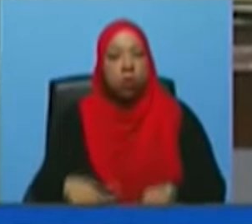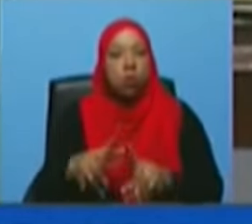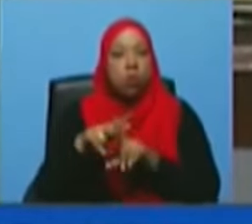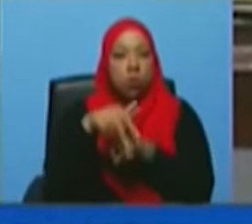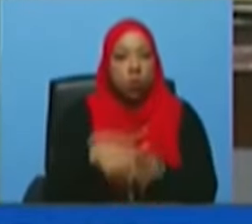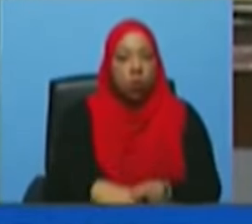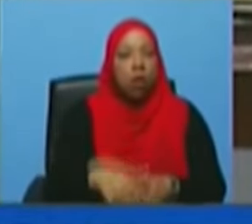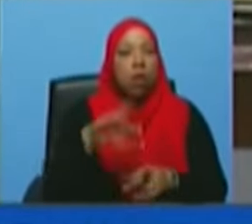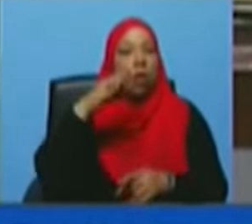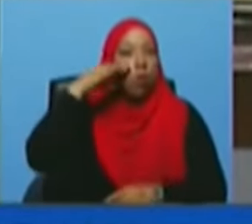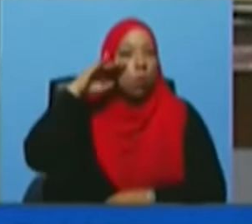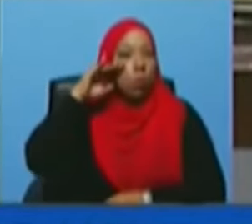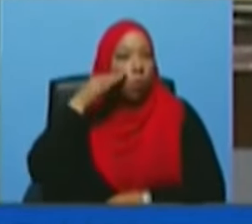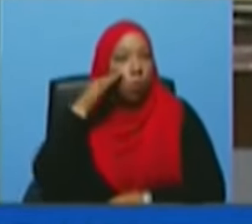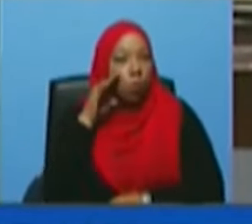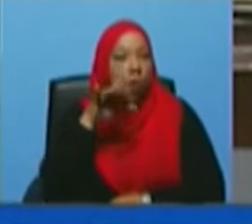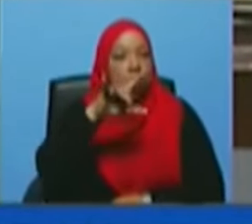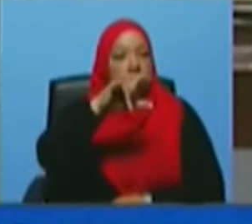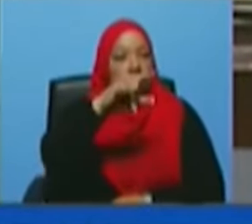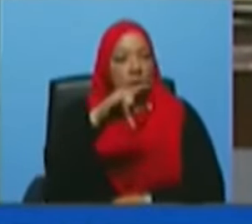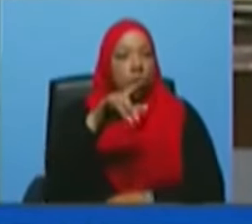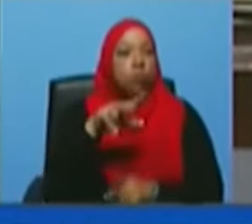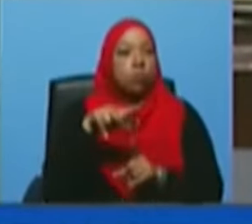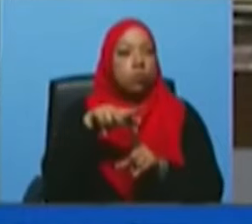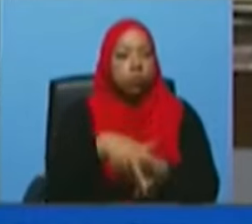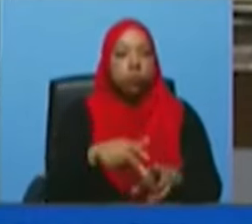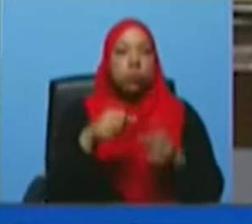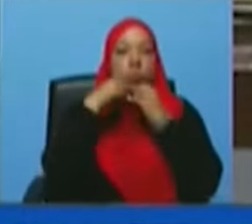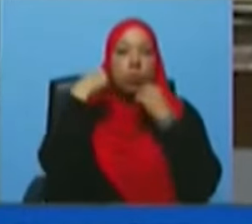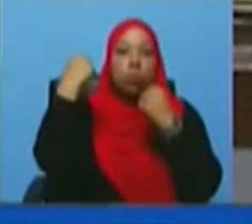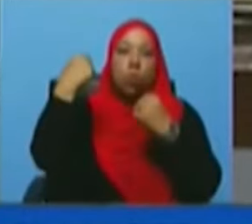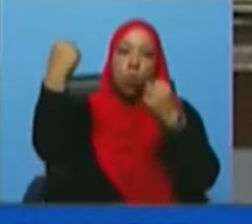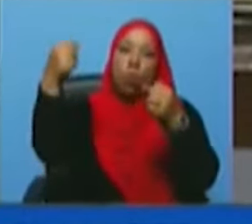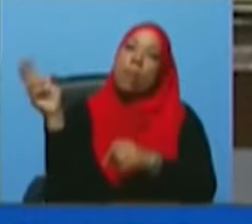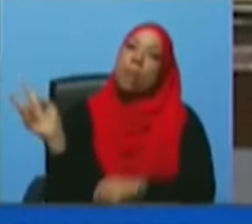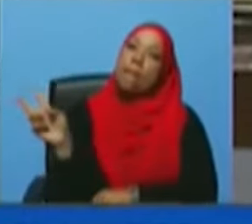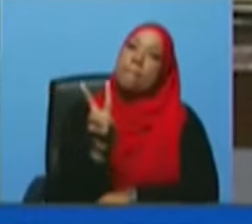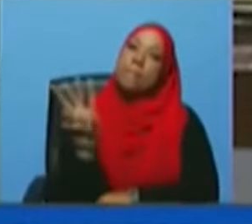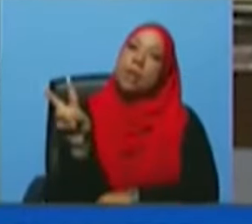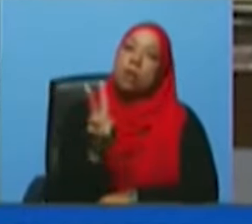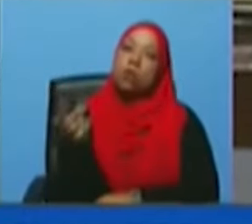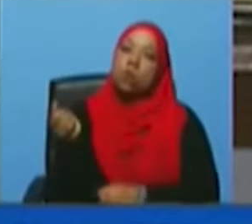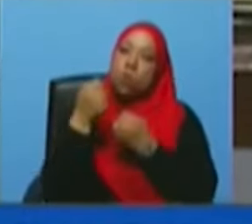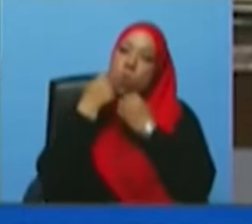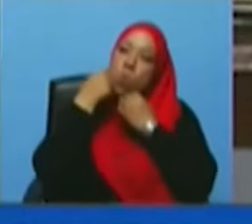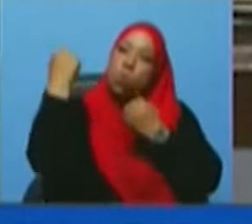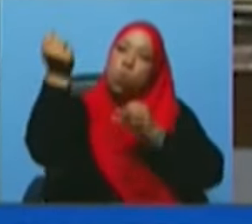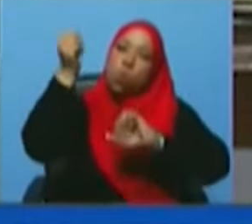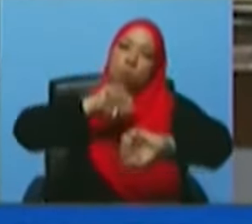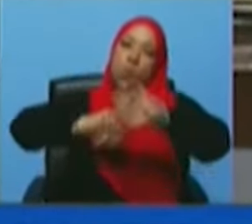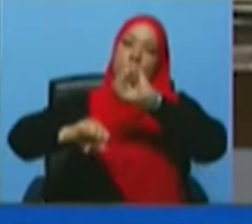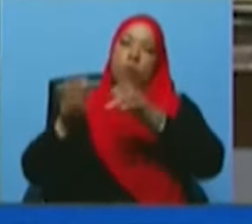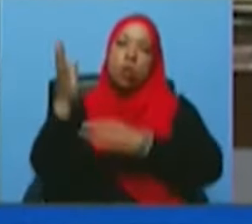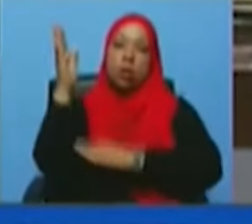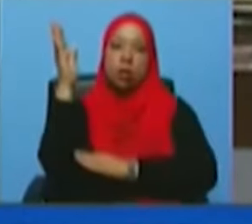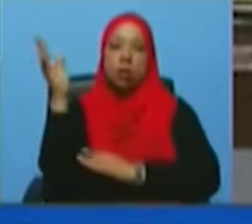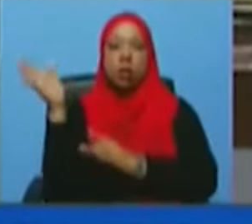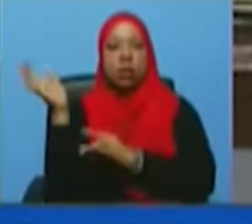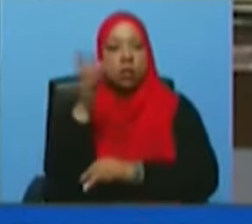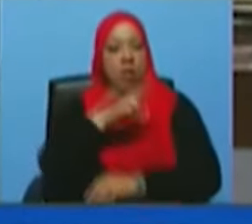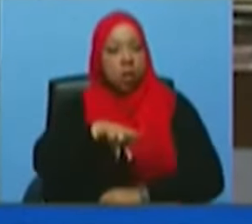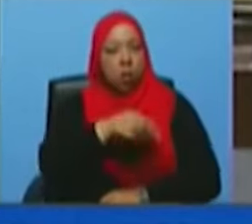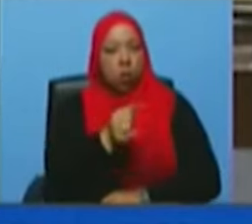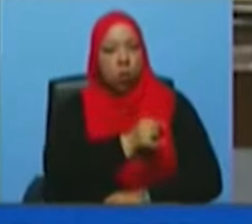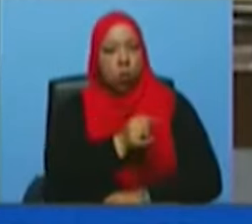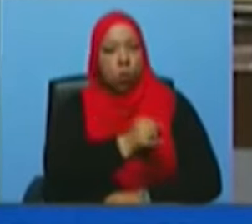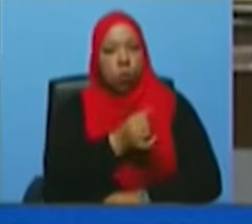por las redes sociales que demos una batalla como país como nación donde la iglesia cristiana y también